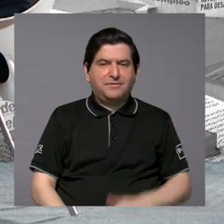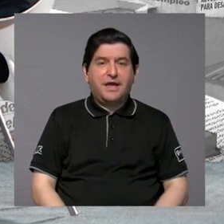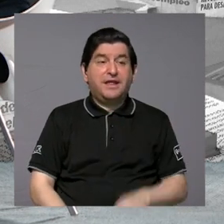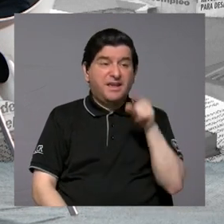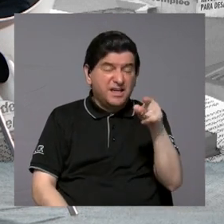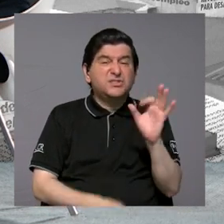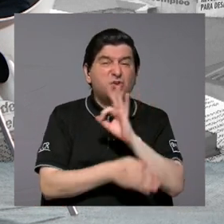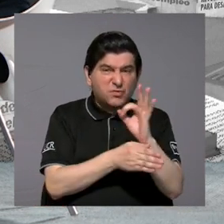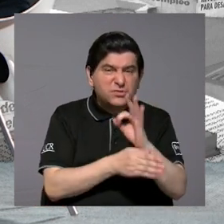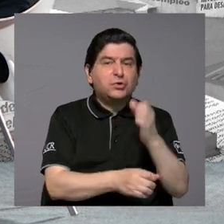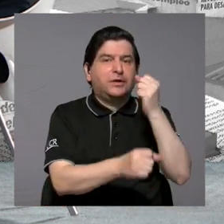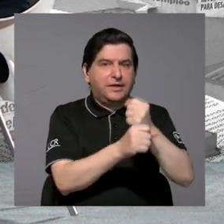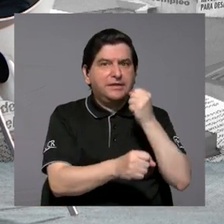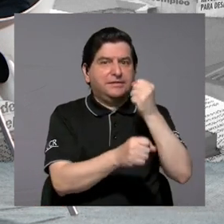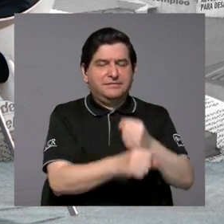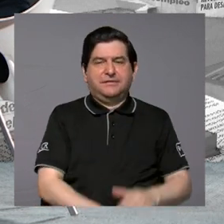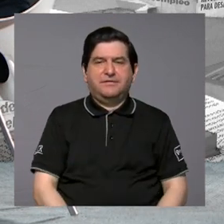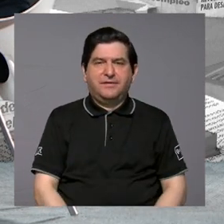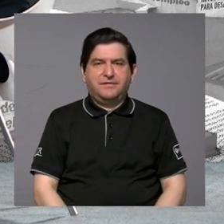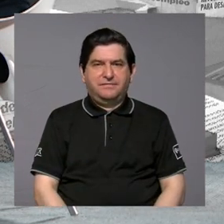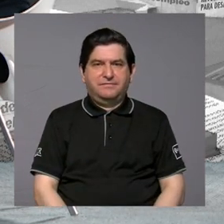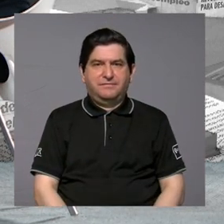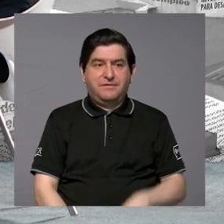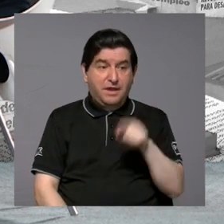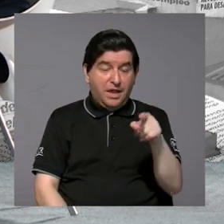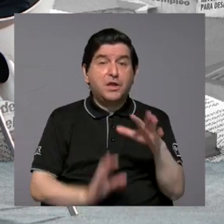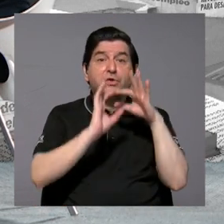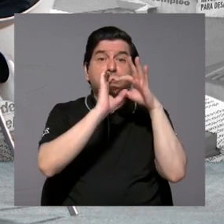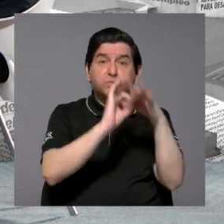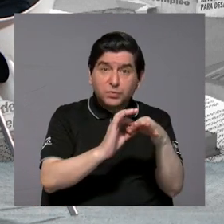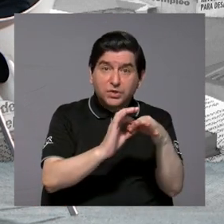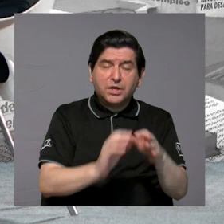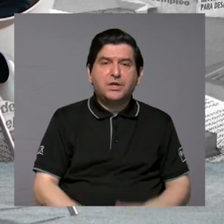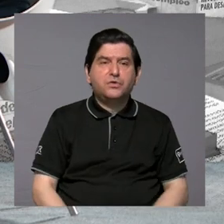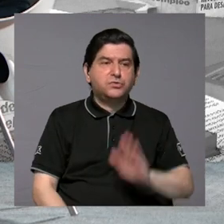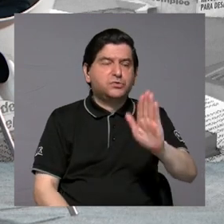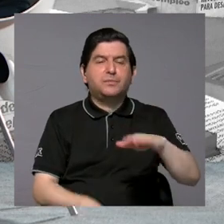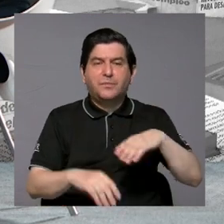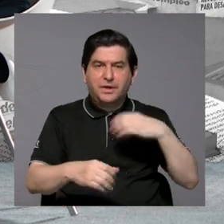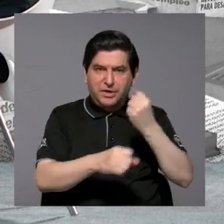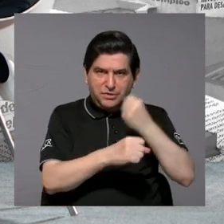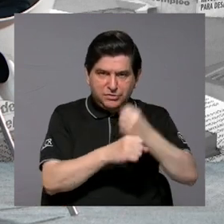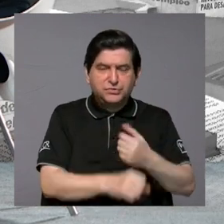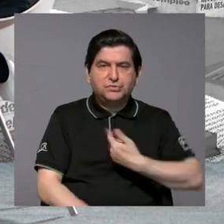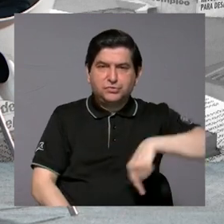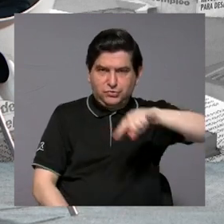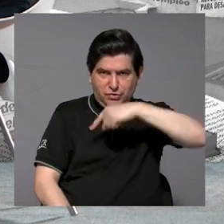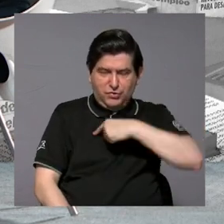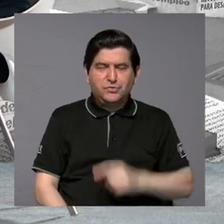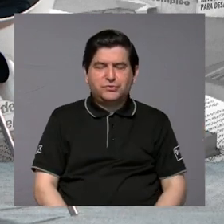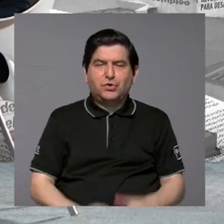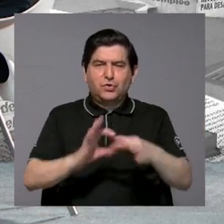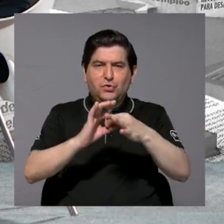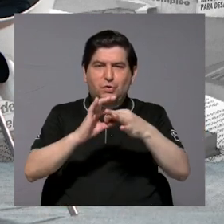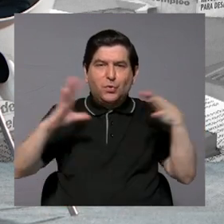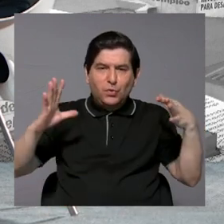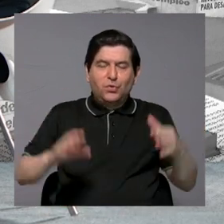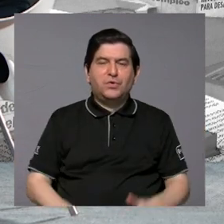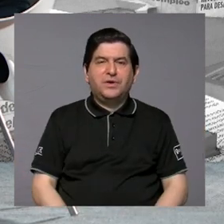existe está funcionando está trabajando y ellos se unen para hacer su trabajo y si nosotros estamos